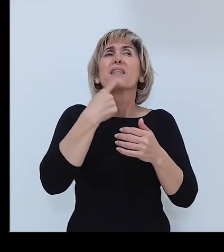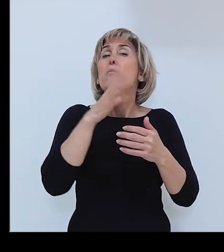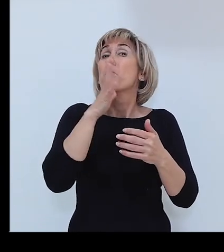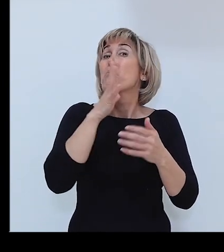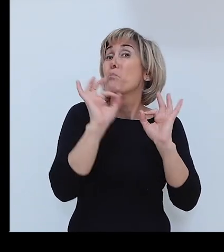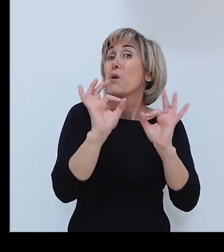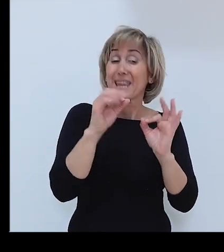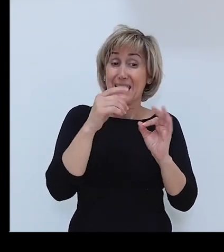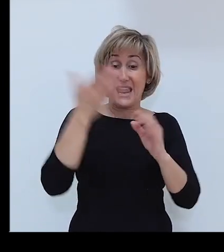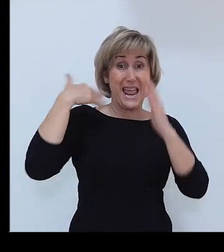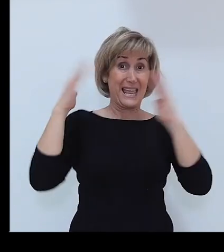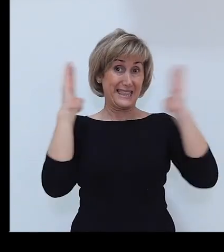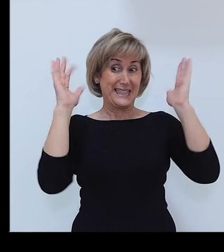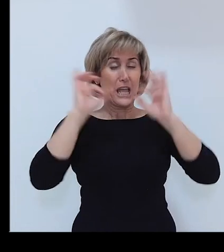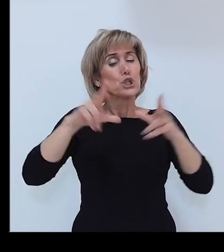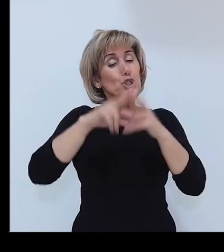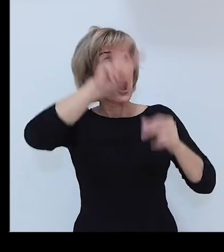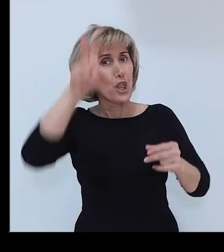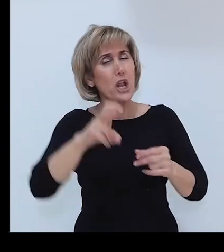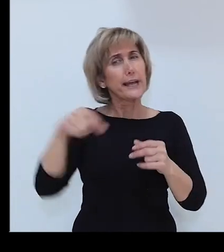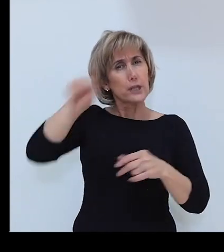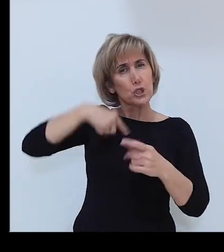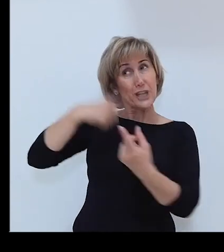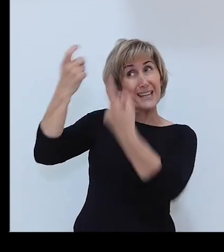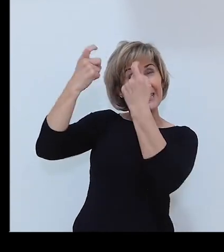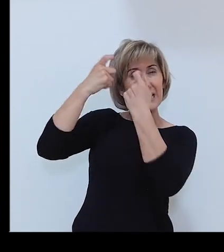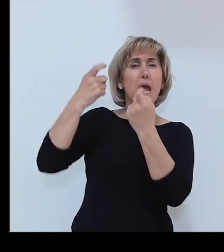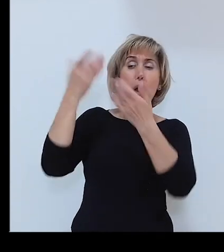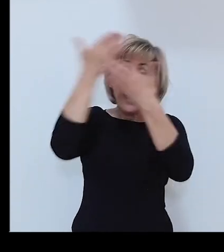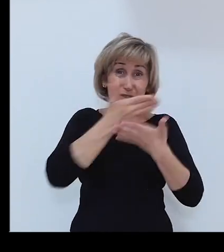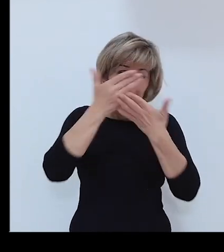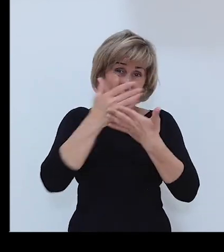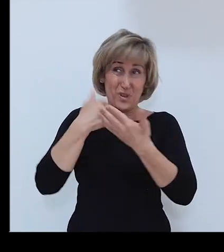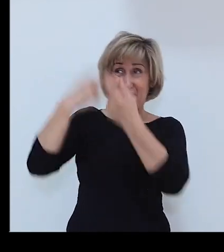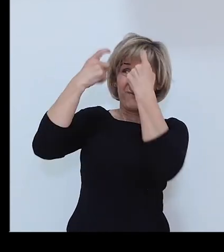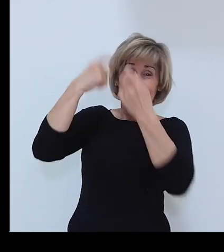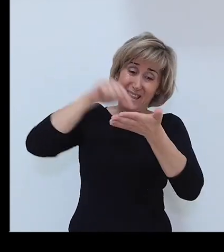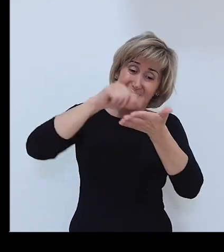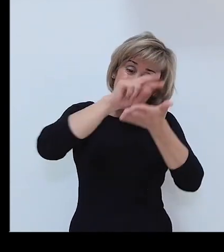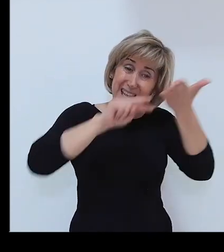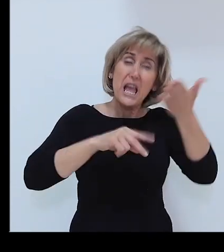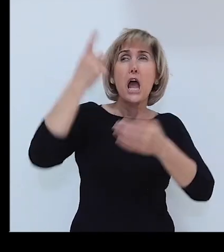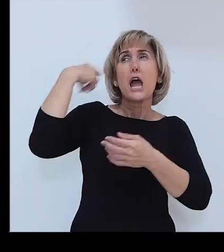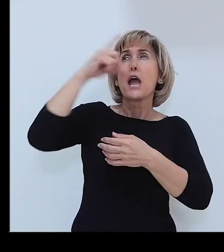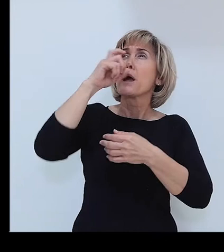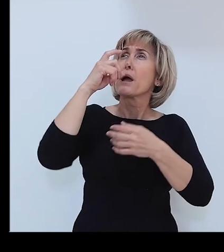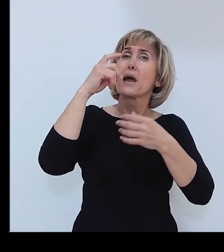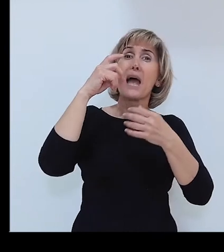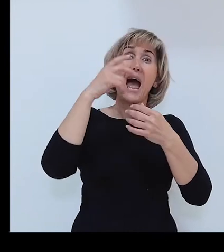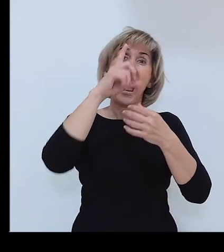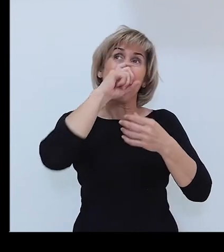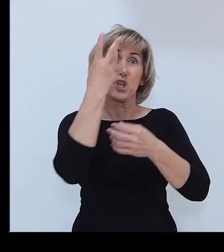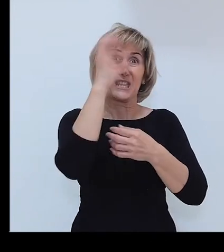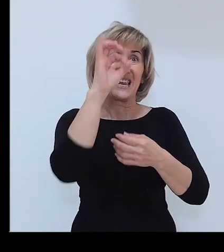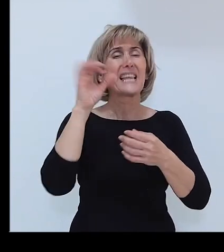precisamente el canon sociológico, lo que nos han enseñado a estudiar, que eso se condensa en los años 30, ya